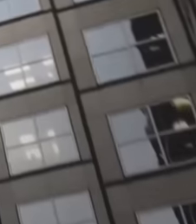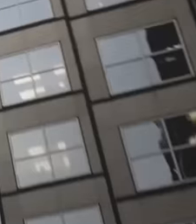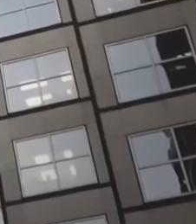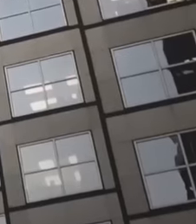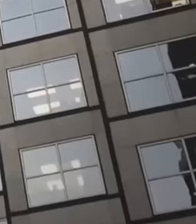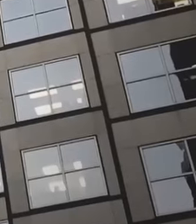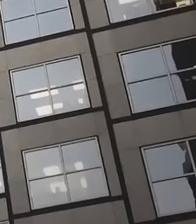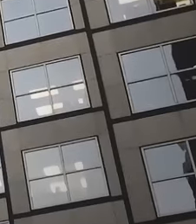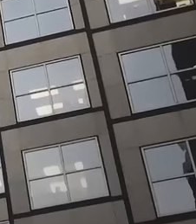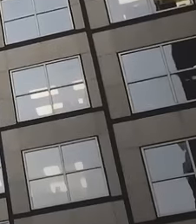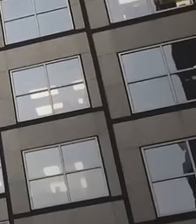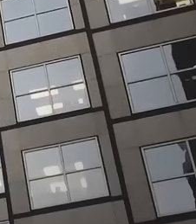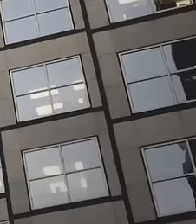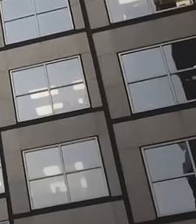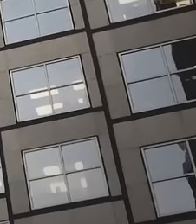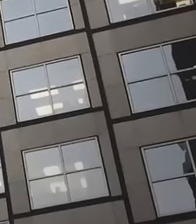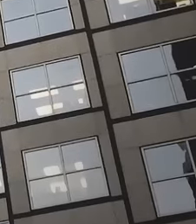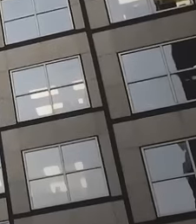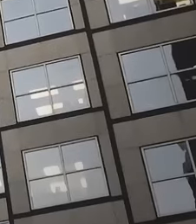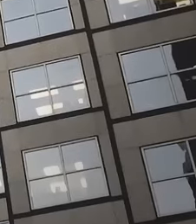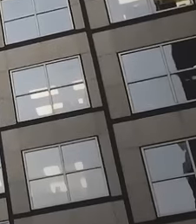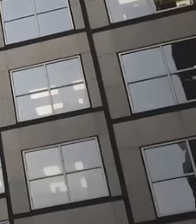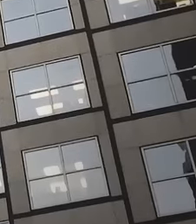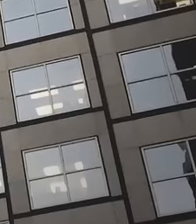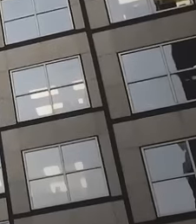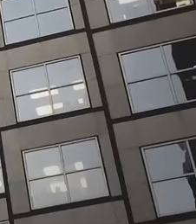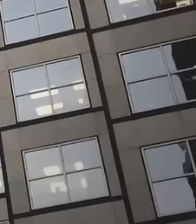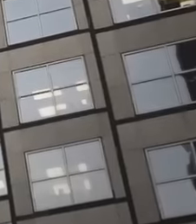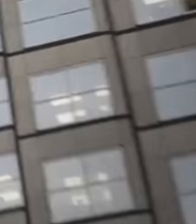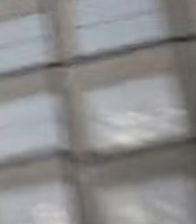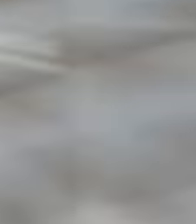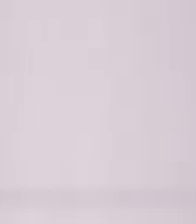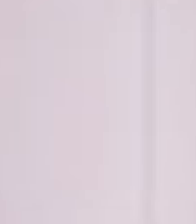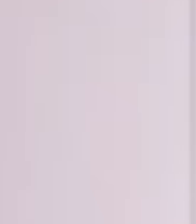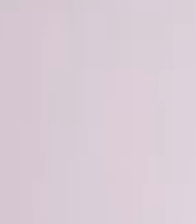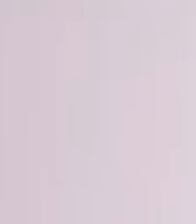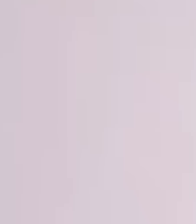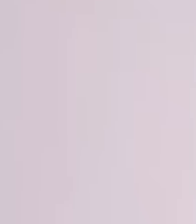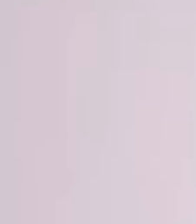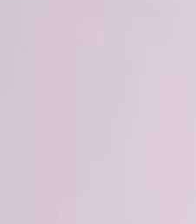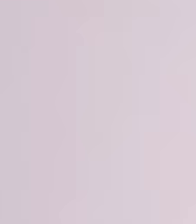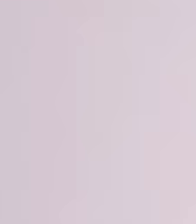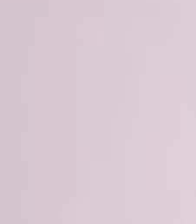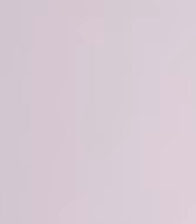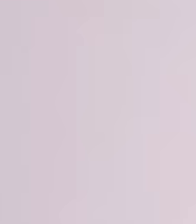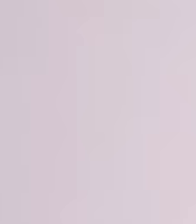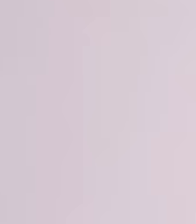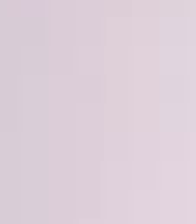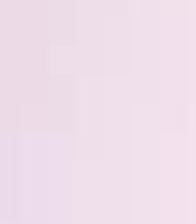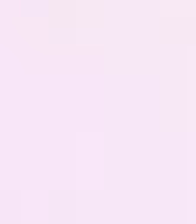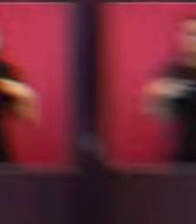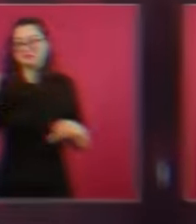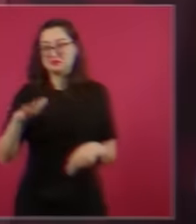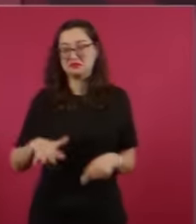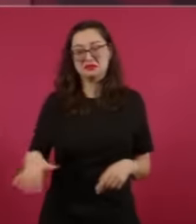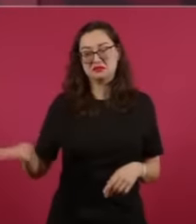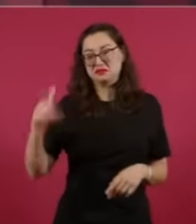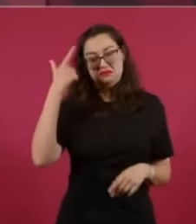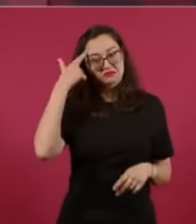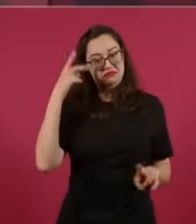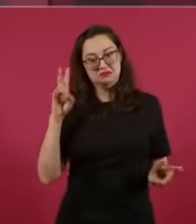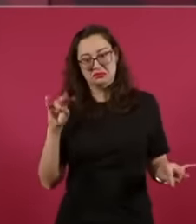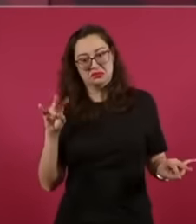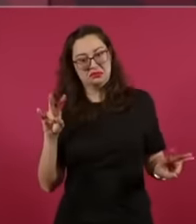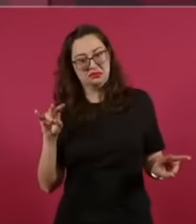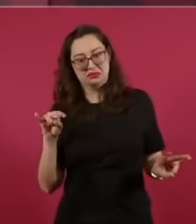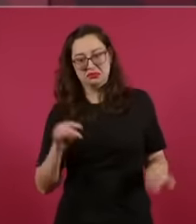Ante la actual denuncia que se tiene en Estados Unidos, la nueva presidenta de México y el presidente López Obrador le